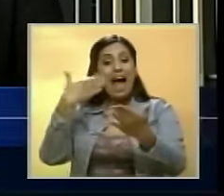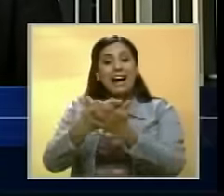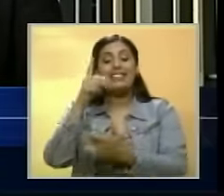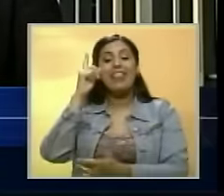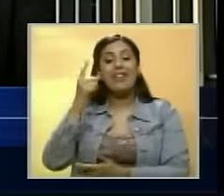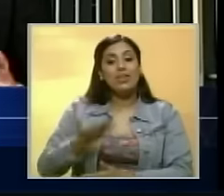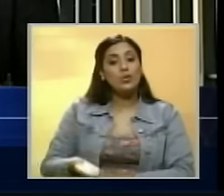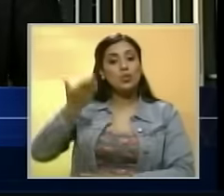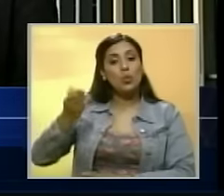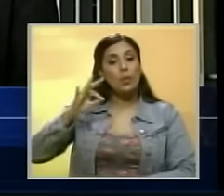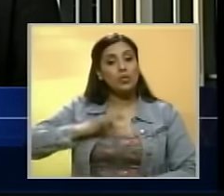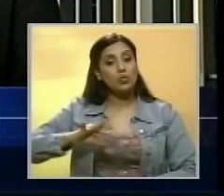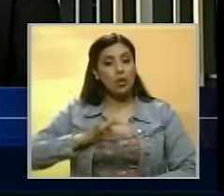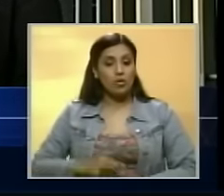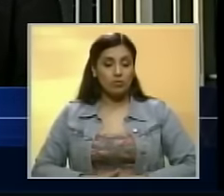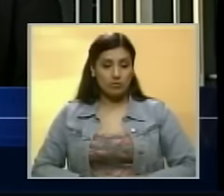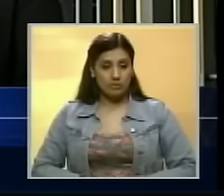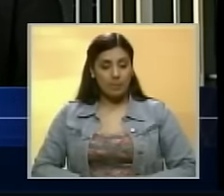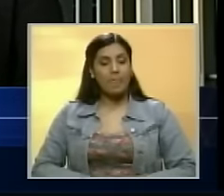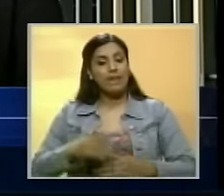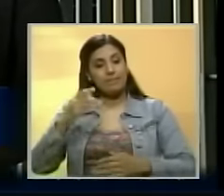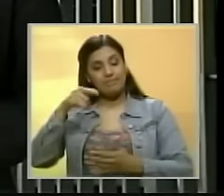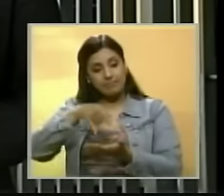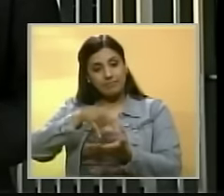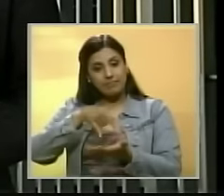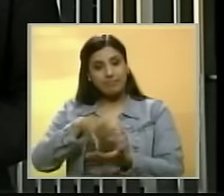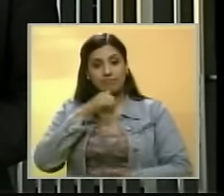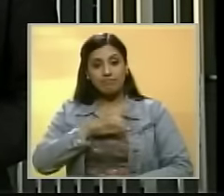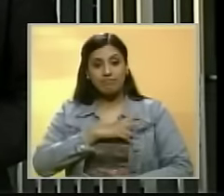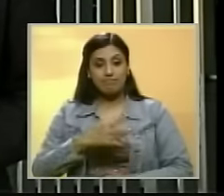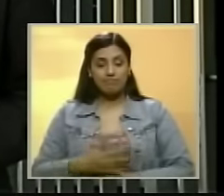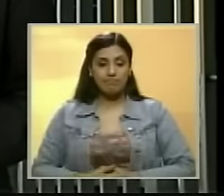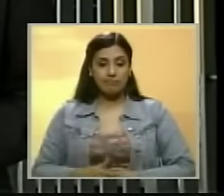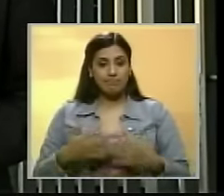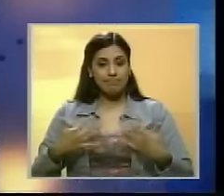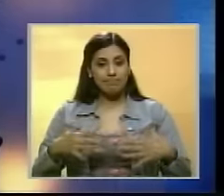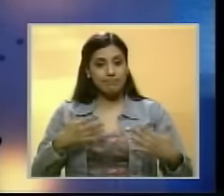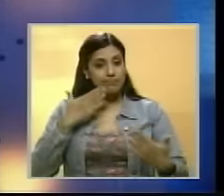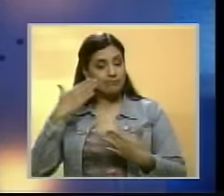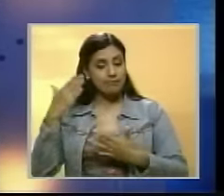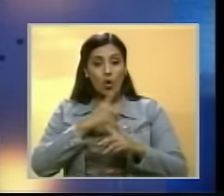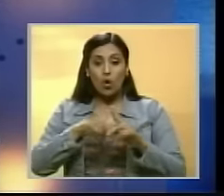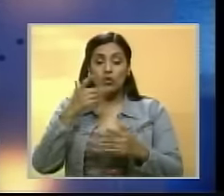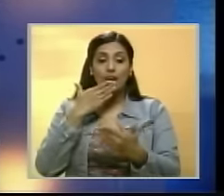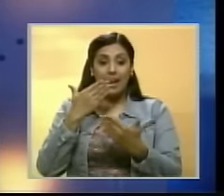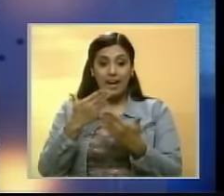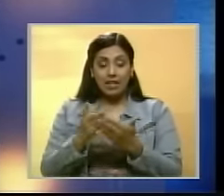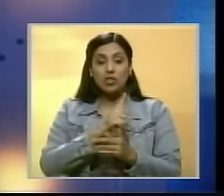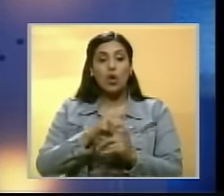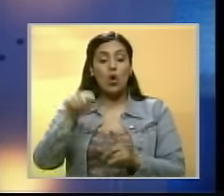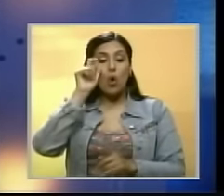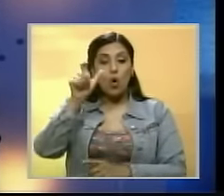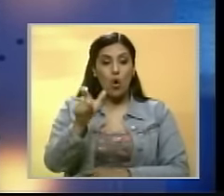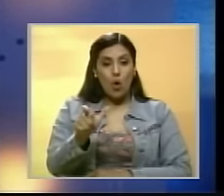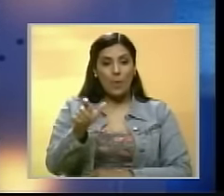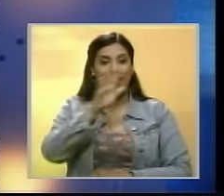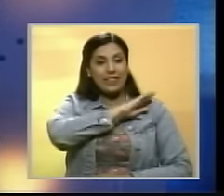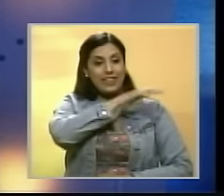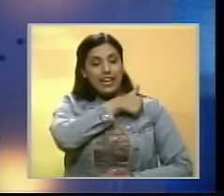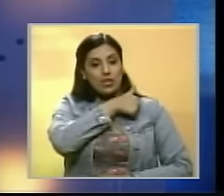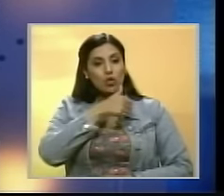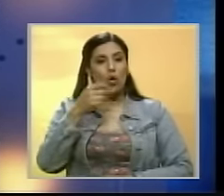sean cumplidas sus exigencias en carabobo randolfo blanco noticiero benevision Gracias randolfo Bruno Álvarez director